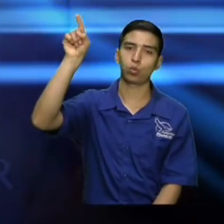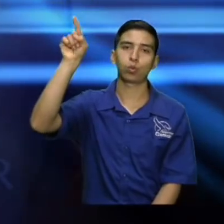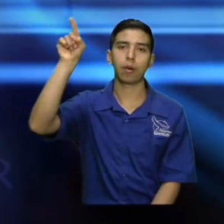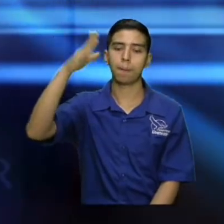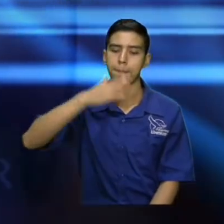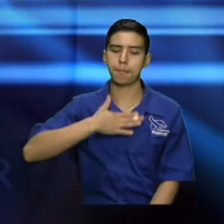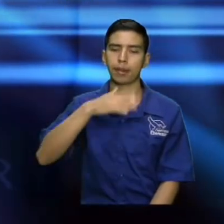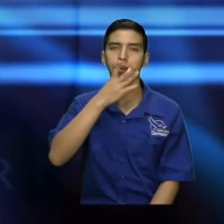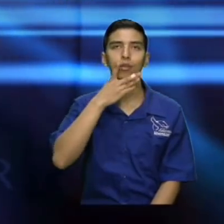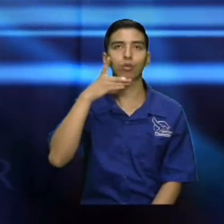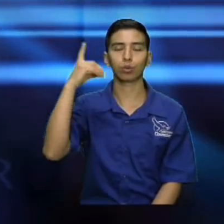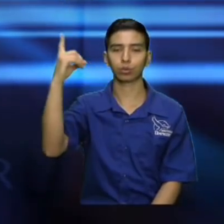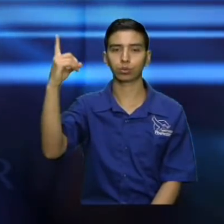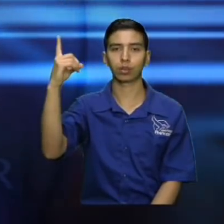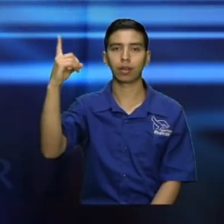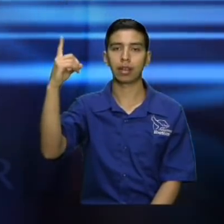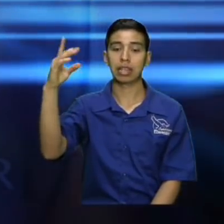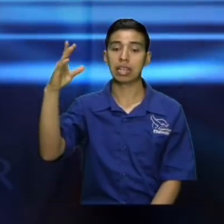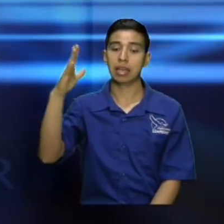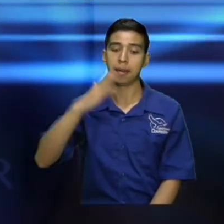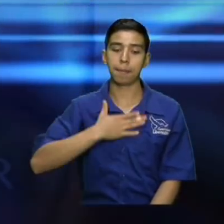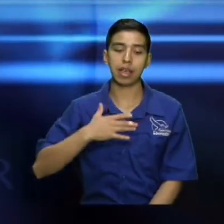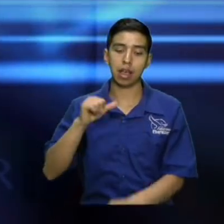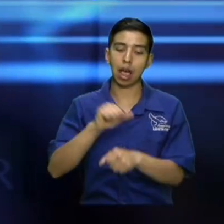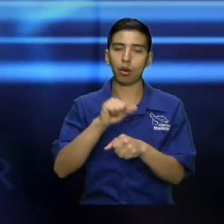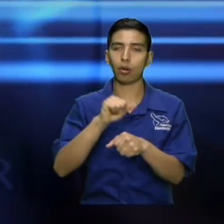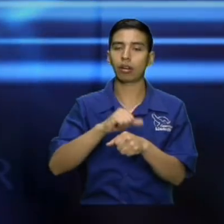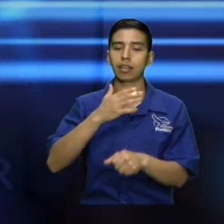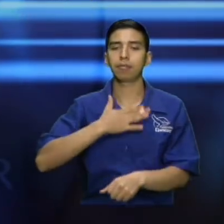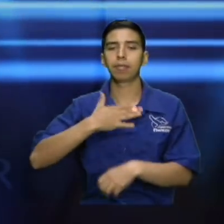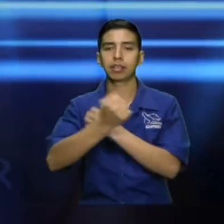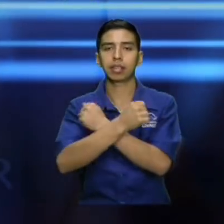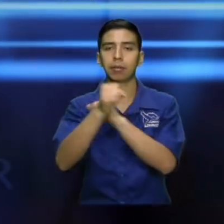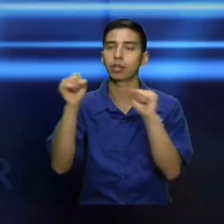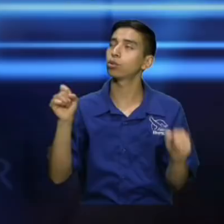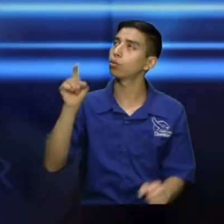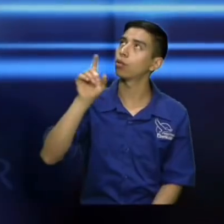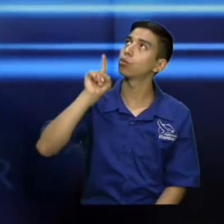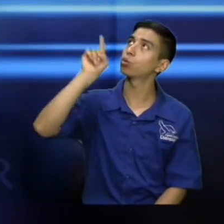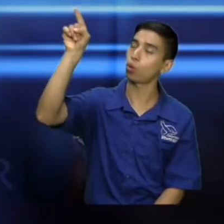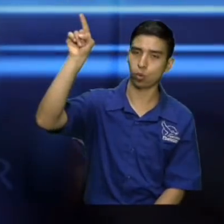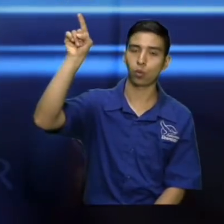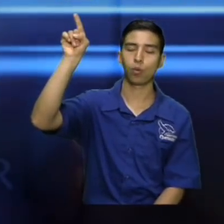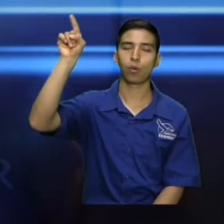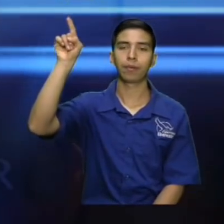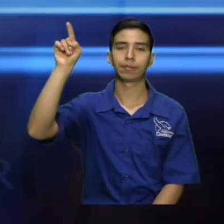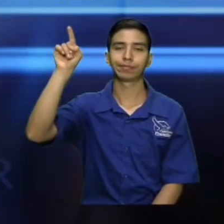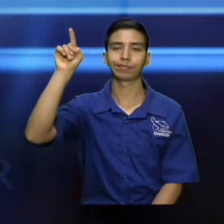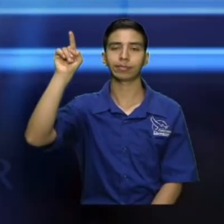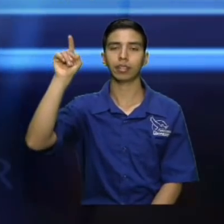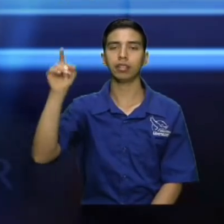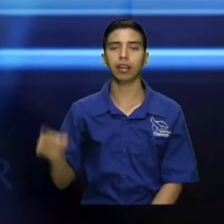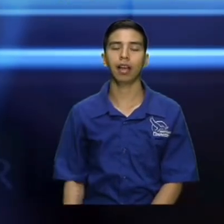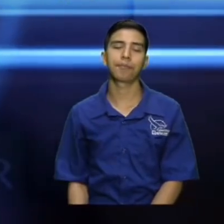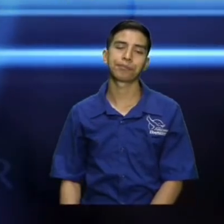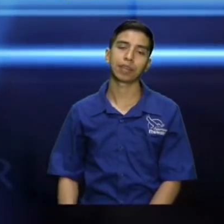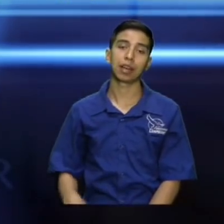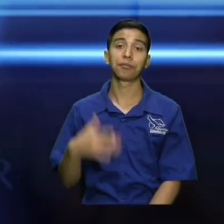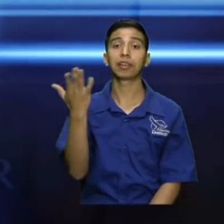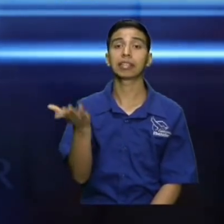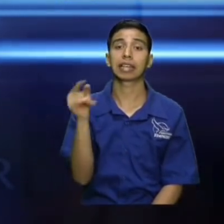Mi Dios y la roca de mi salvación. O sea que en este